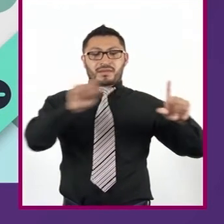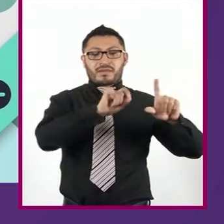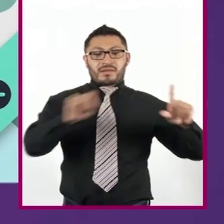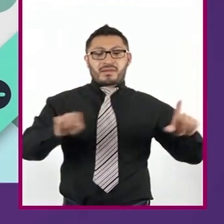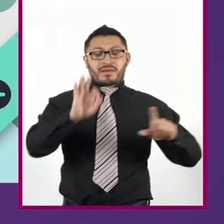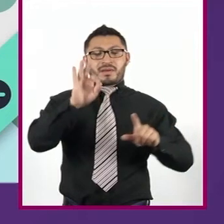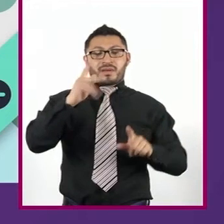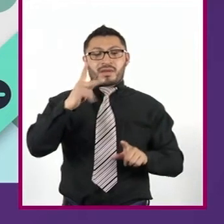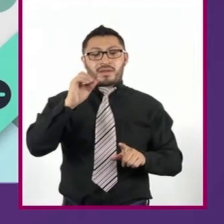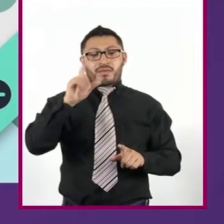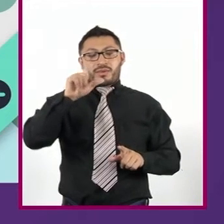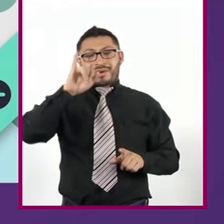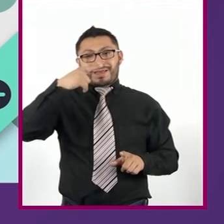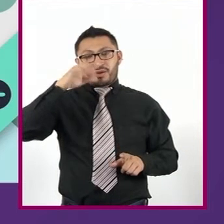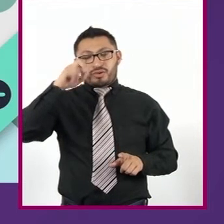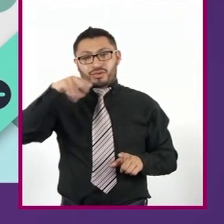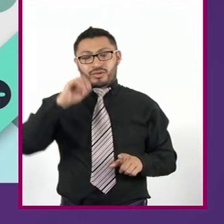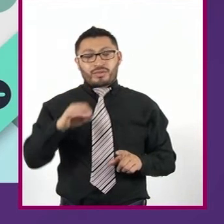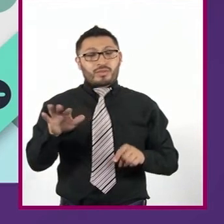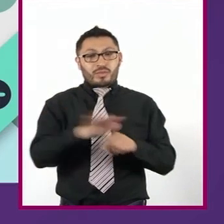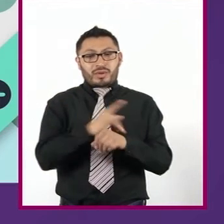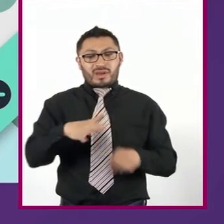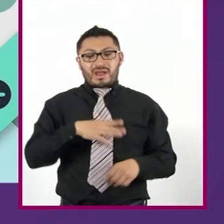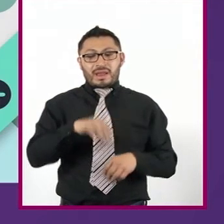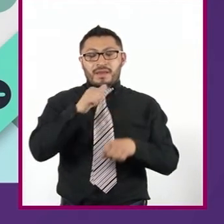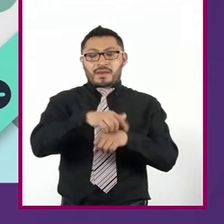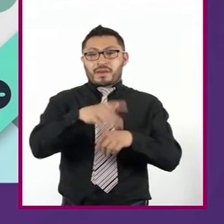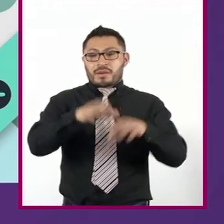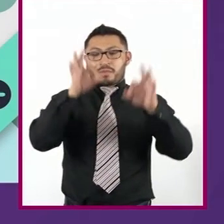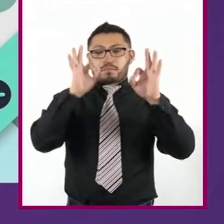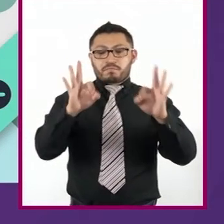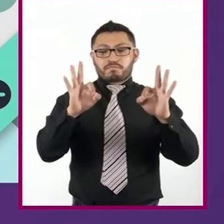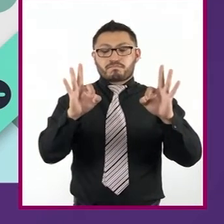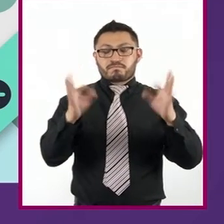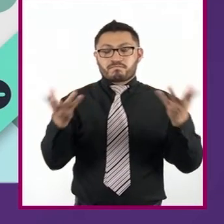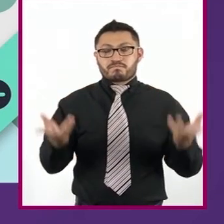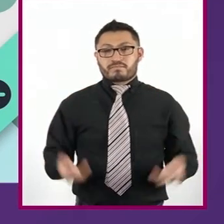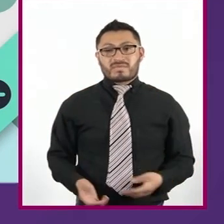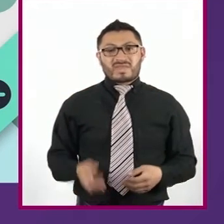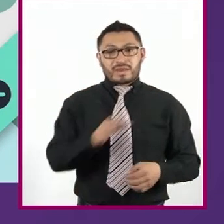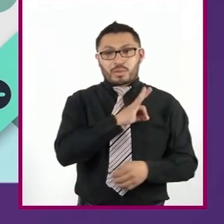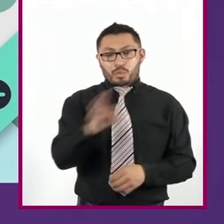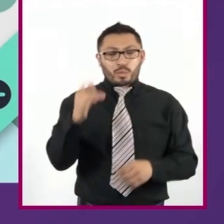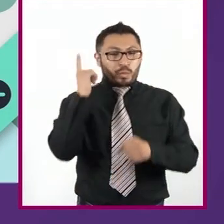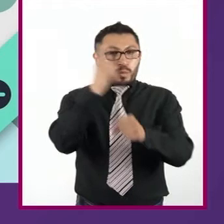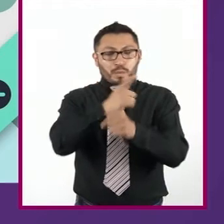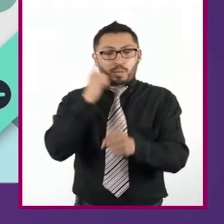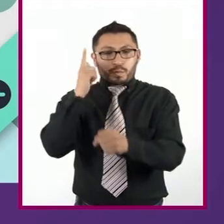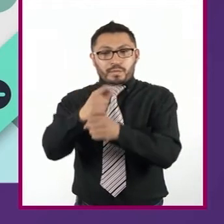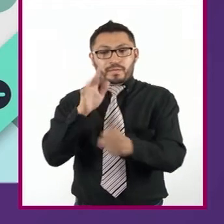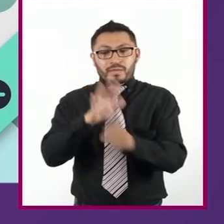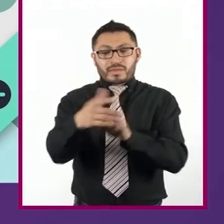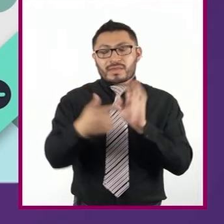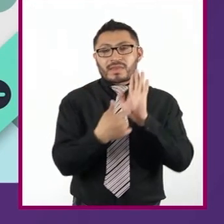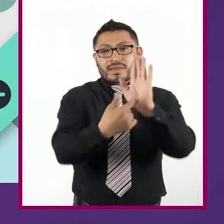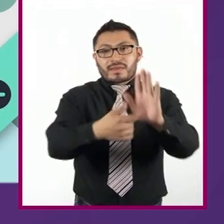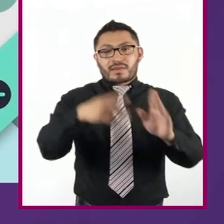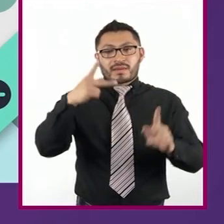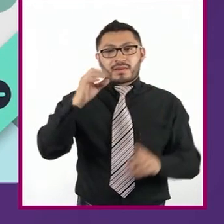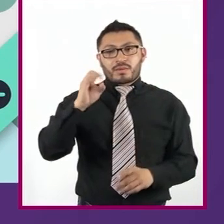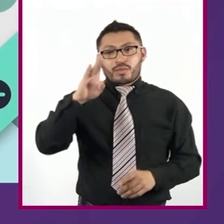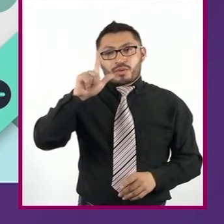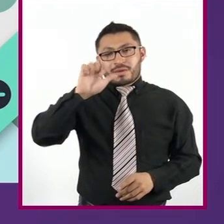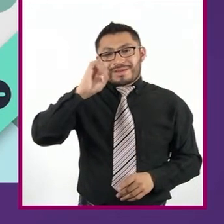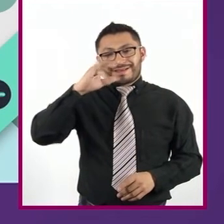de frecuencias, porque muestran cantidades absolutas. ¿Se puede identificar la muestra de la población a la